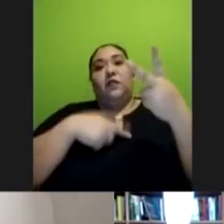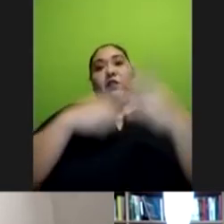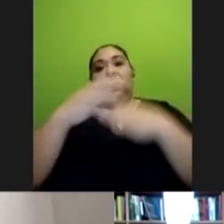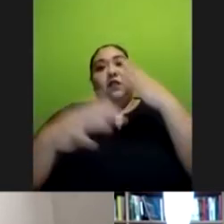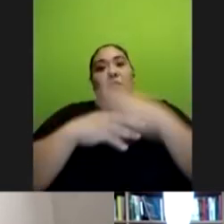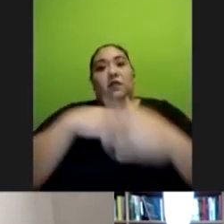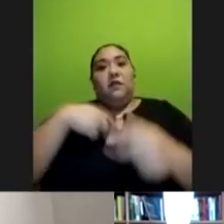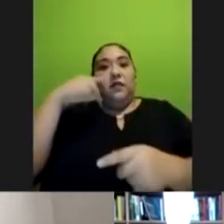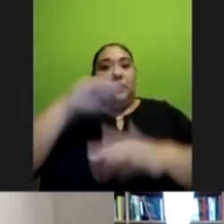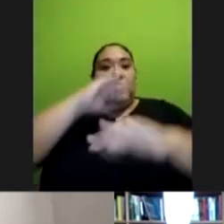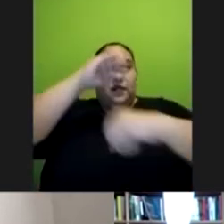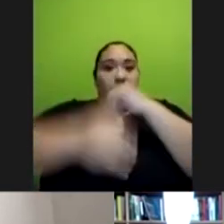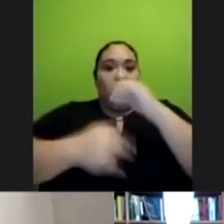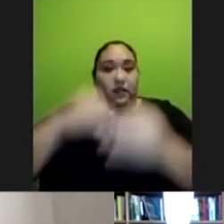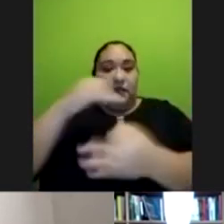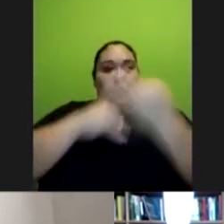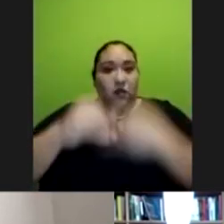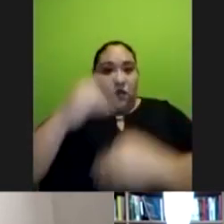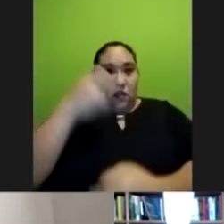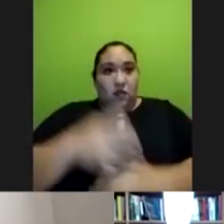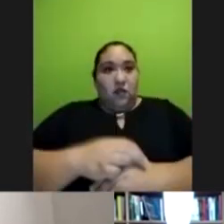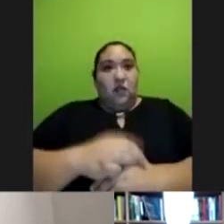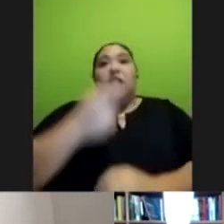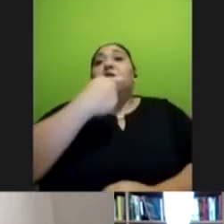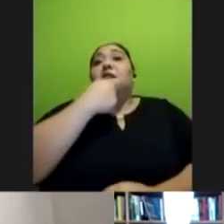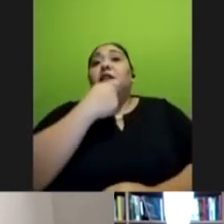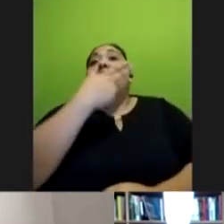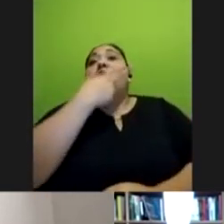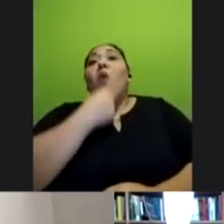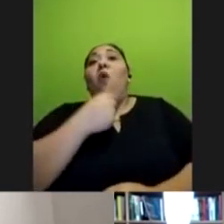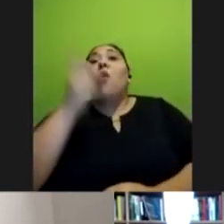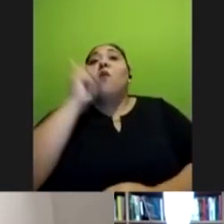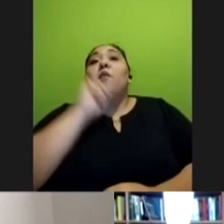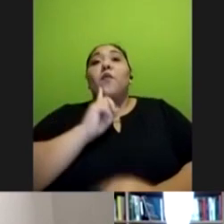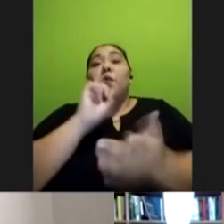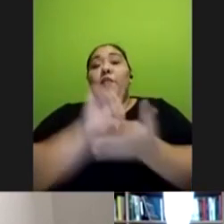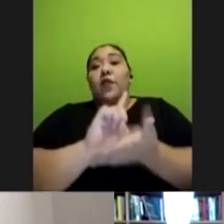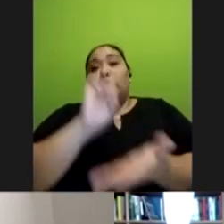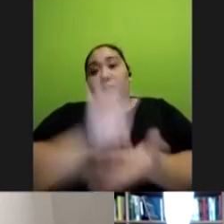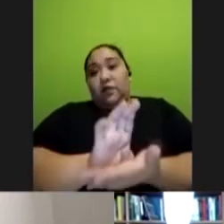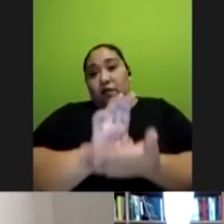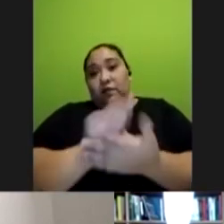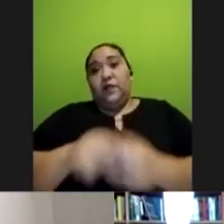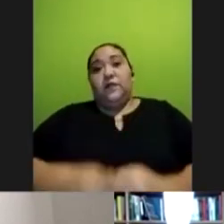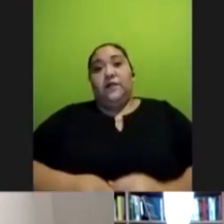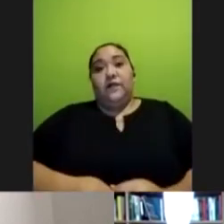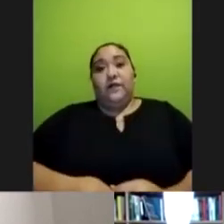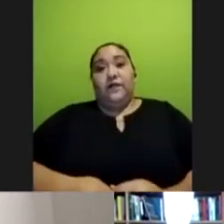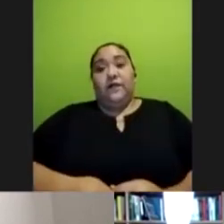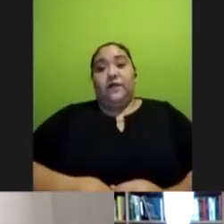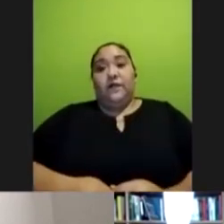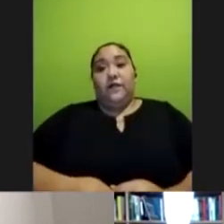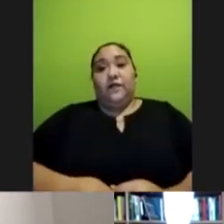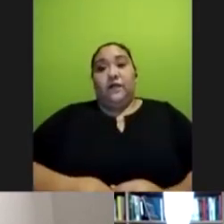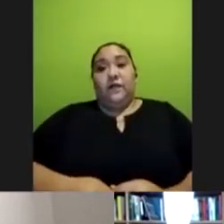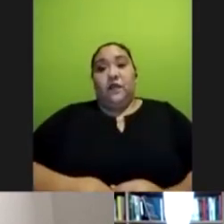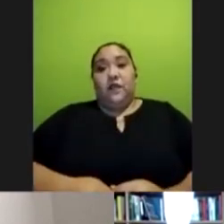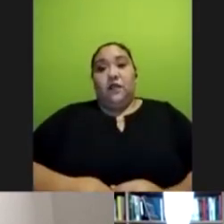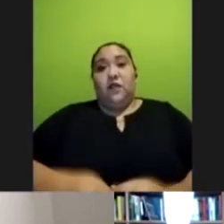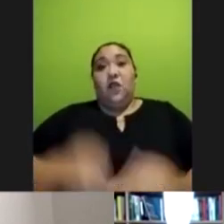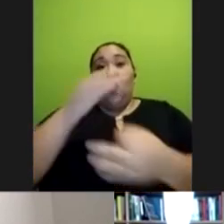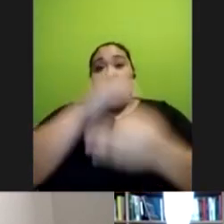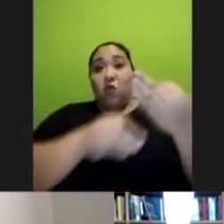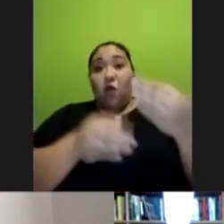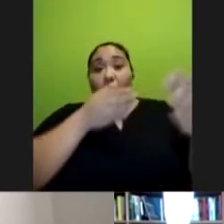los niños y las niñas con discapacidad, o sea, y las digamos, los obstáculos que hemos visto